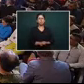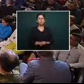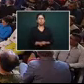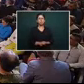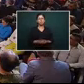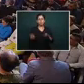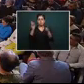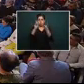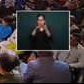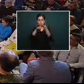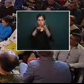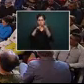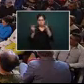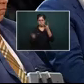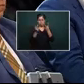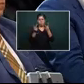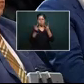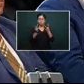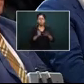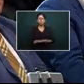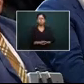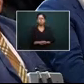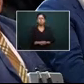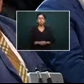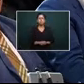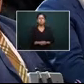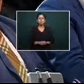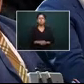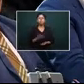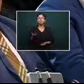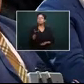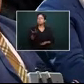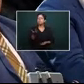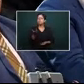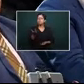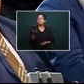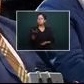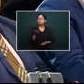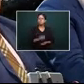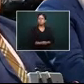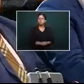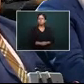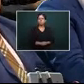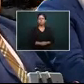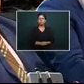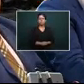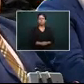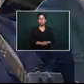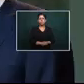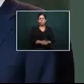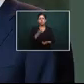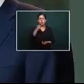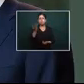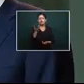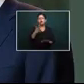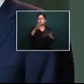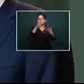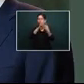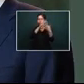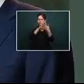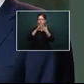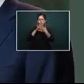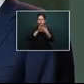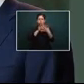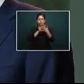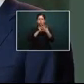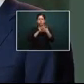Y la otra sería, ¿qué medidas se están tomando para los penales, las